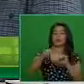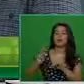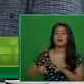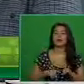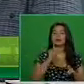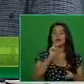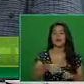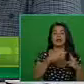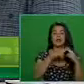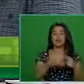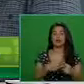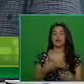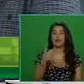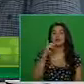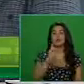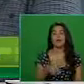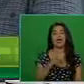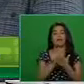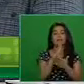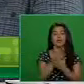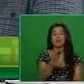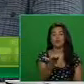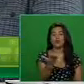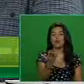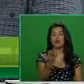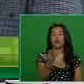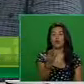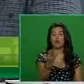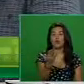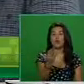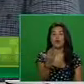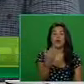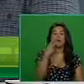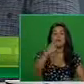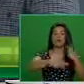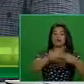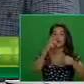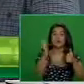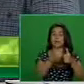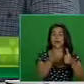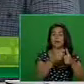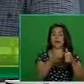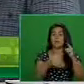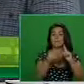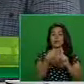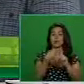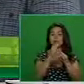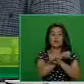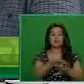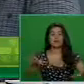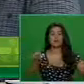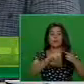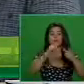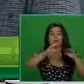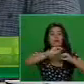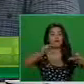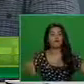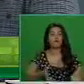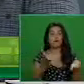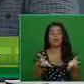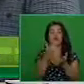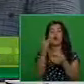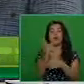las semillas, de acceso a lo de producción primero, masificación, fomento en el uso